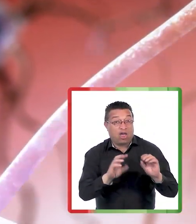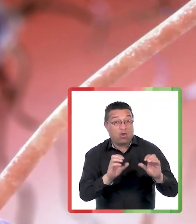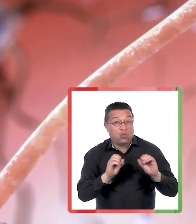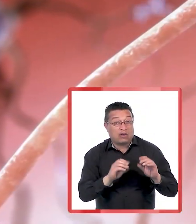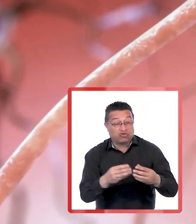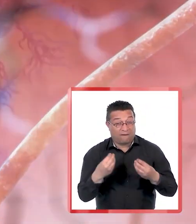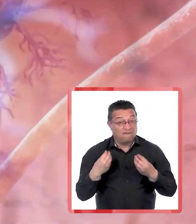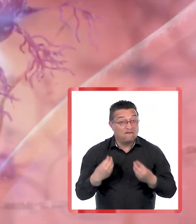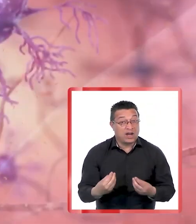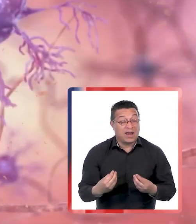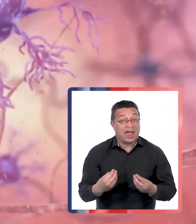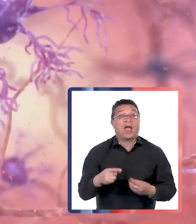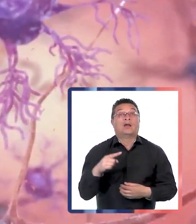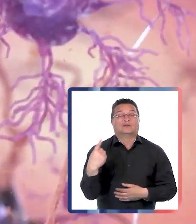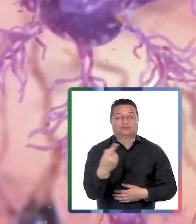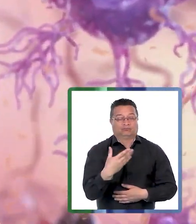educación,